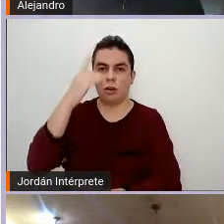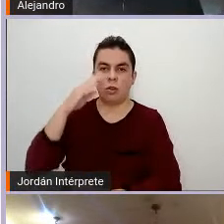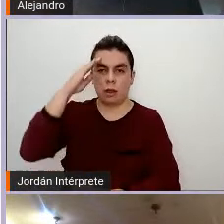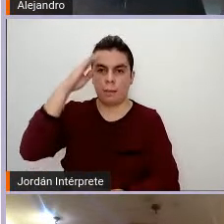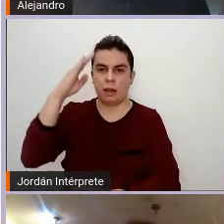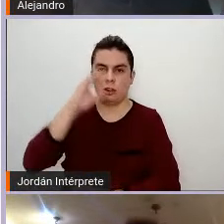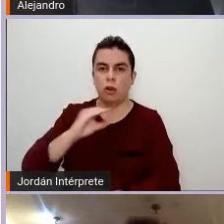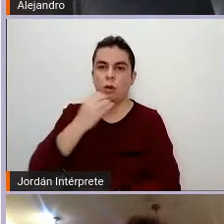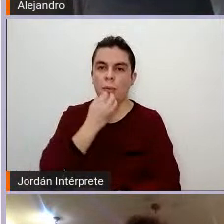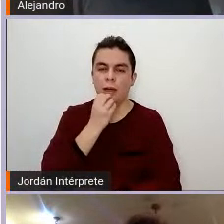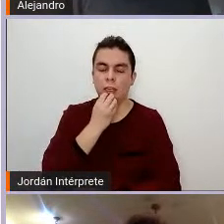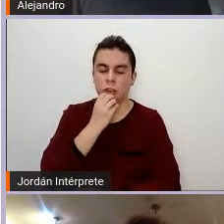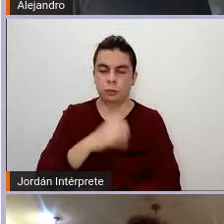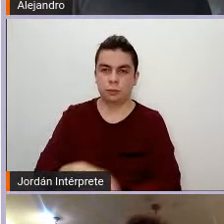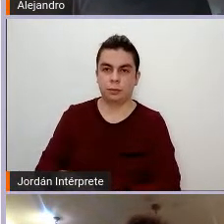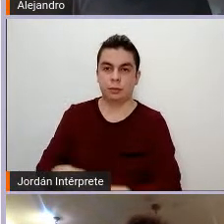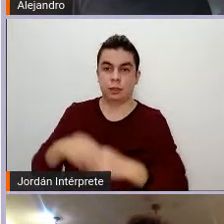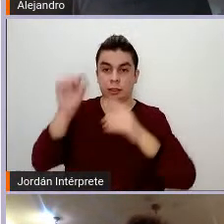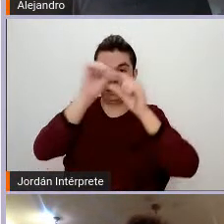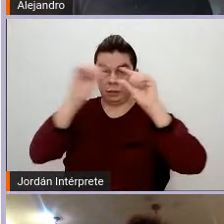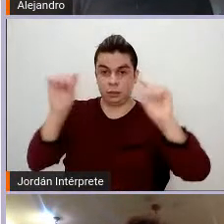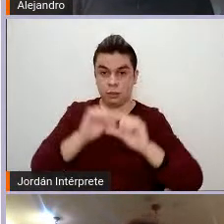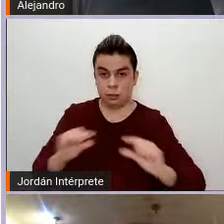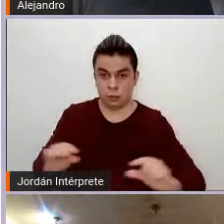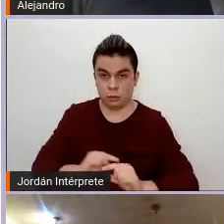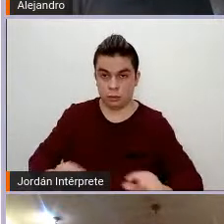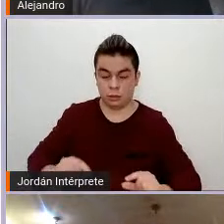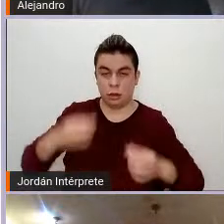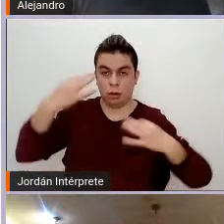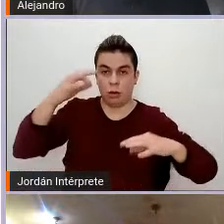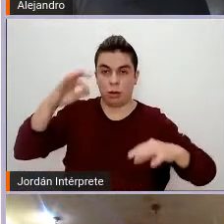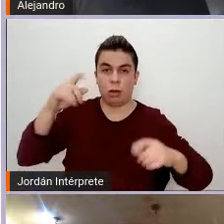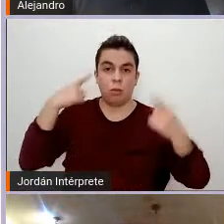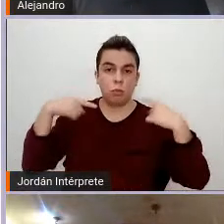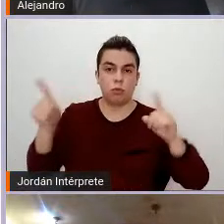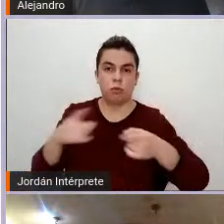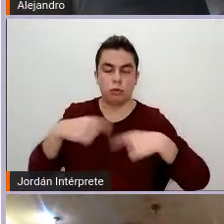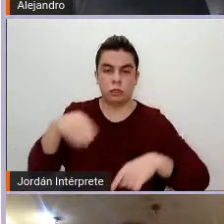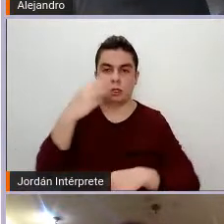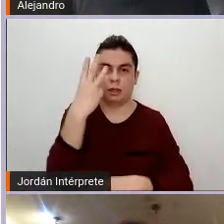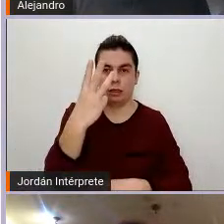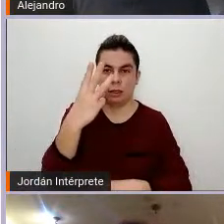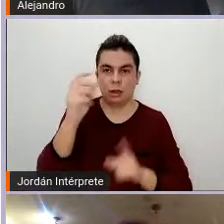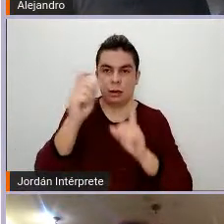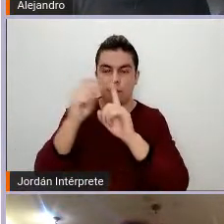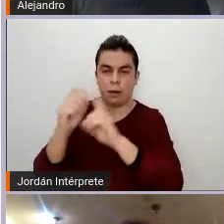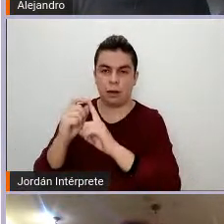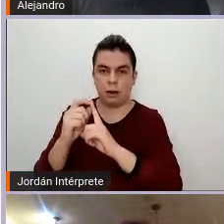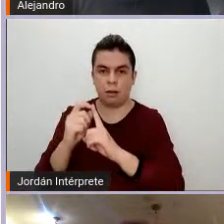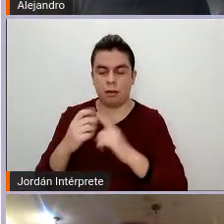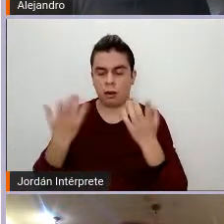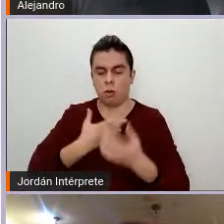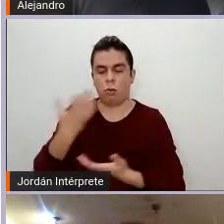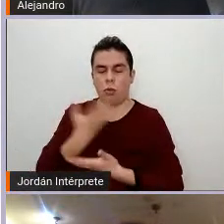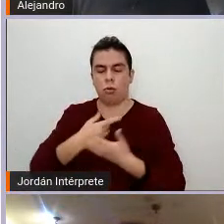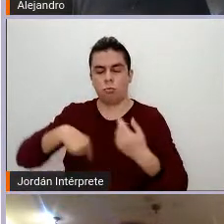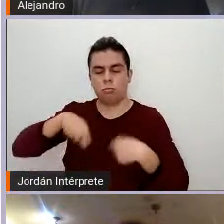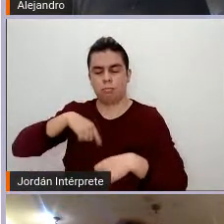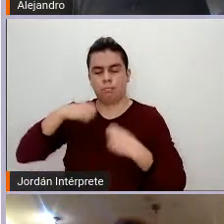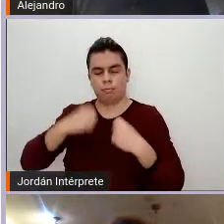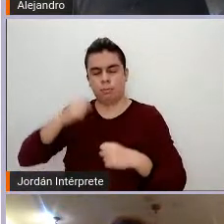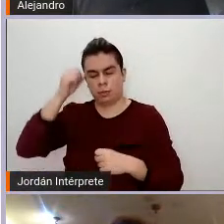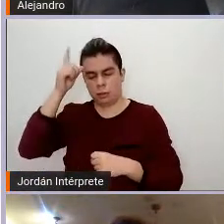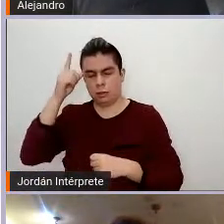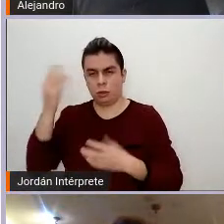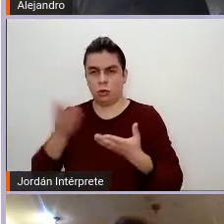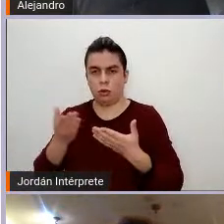La pieza Tres Palabras, utilizada para la musicalización del pueblo, puede ser entendida formalmente como una composición